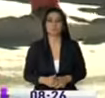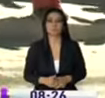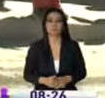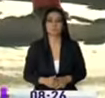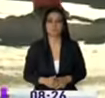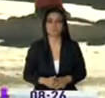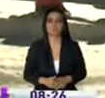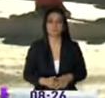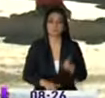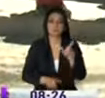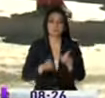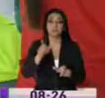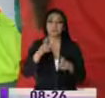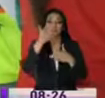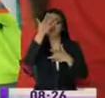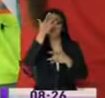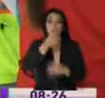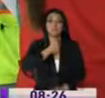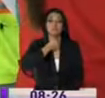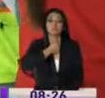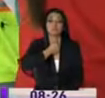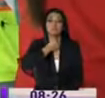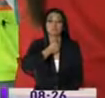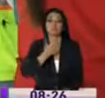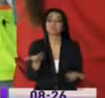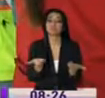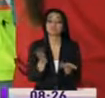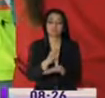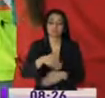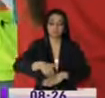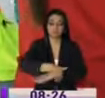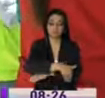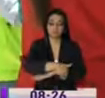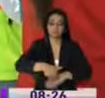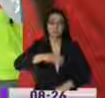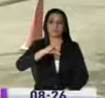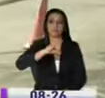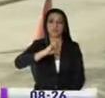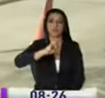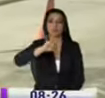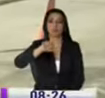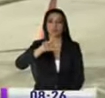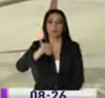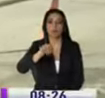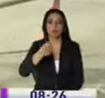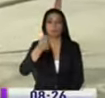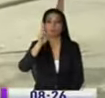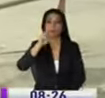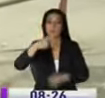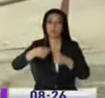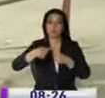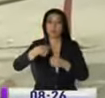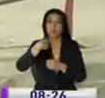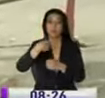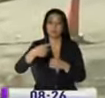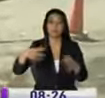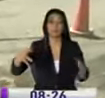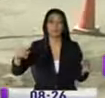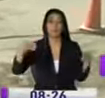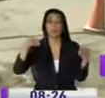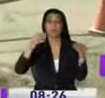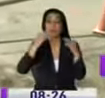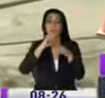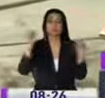Molestos y enfermos de la garganta, así están los vecinos de la calle Cuyuja al sur de Quito, y es que ellos aseguran que la polvareda